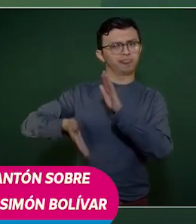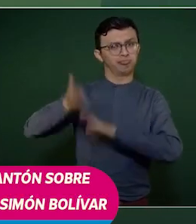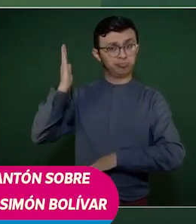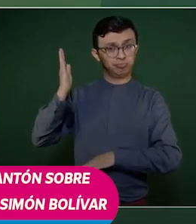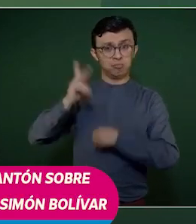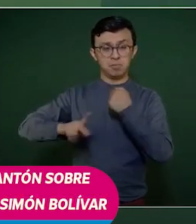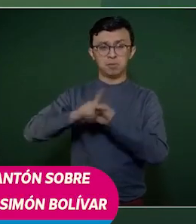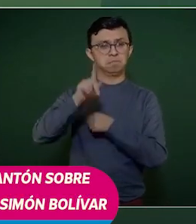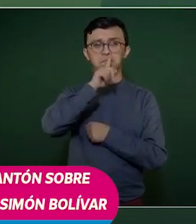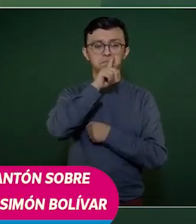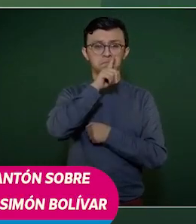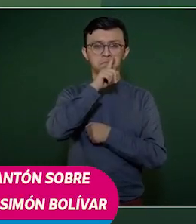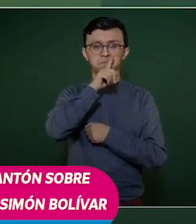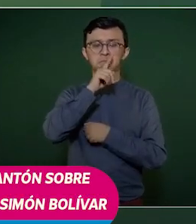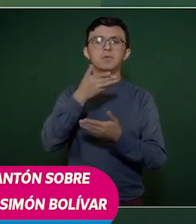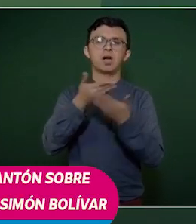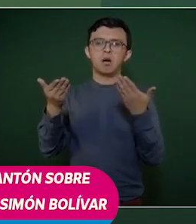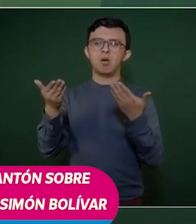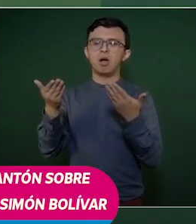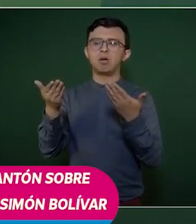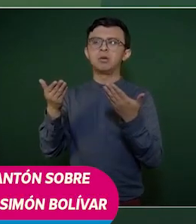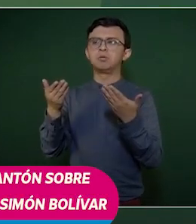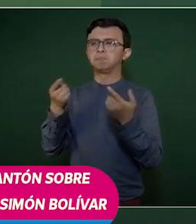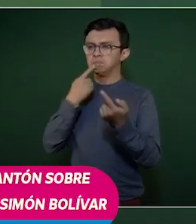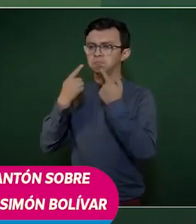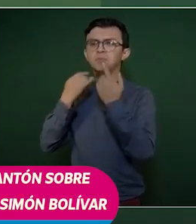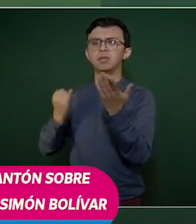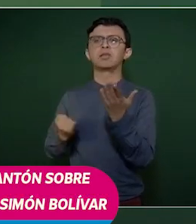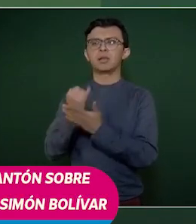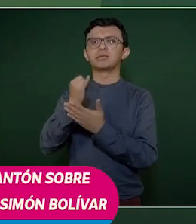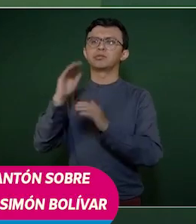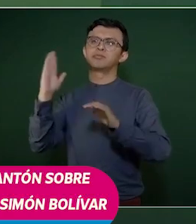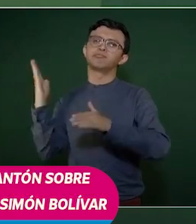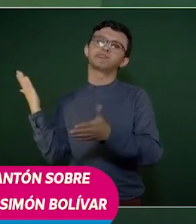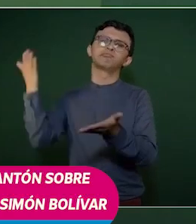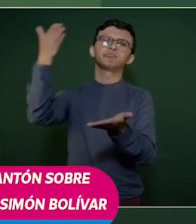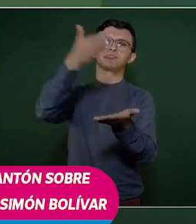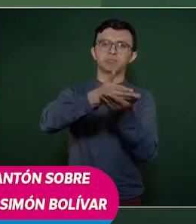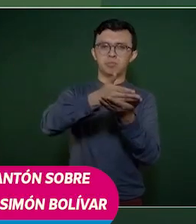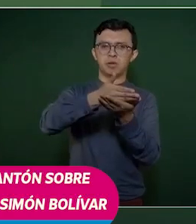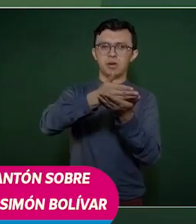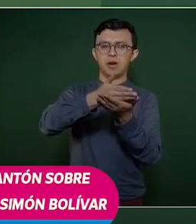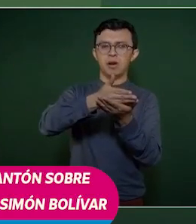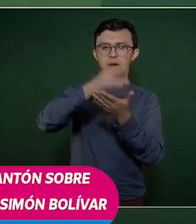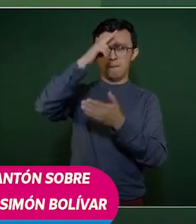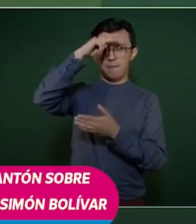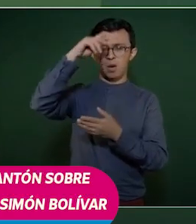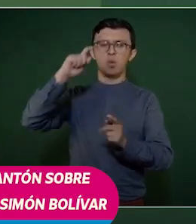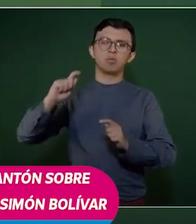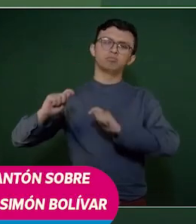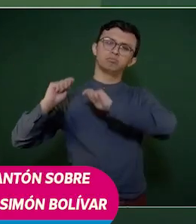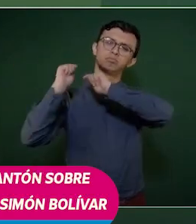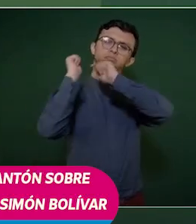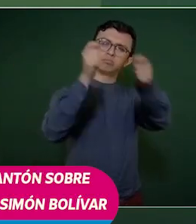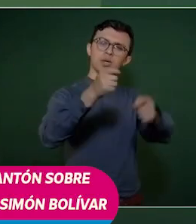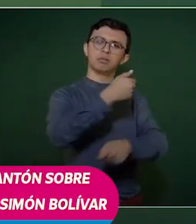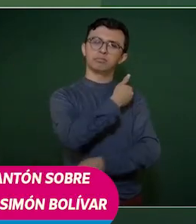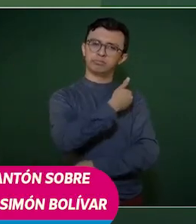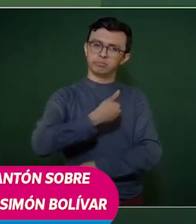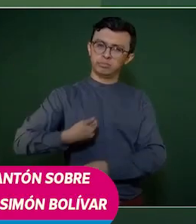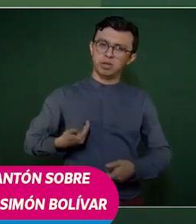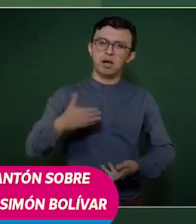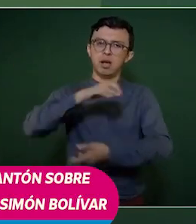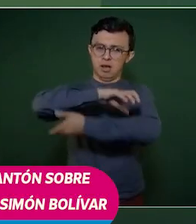se tomó el acuerdo de ir allá y entregarle la presidencia.